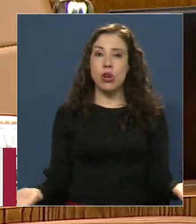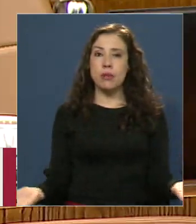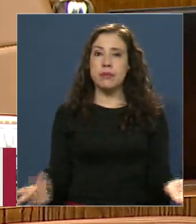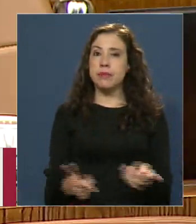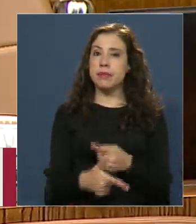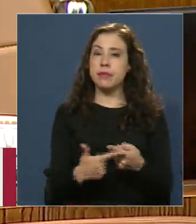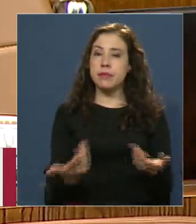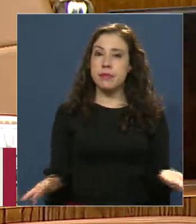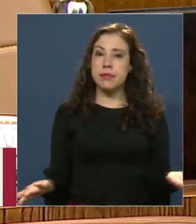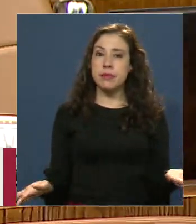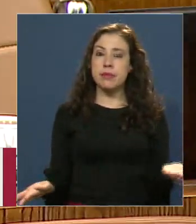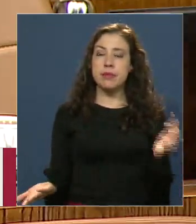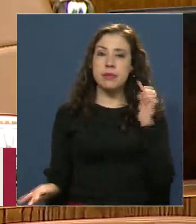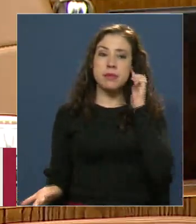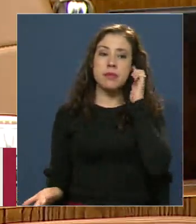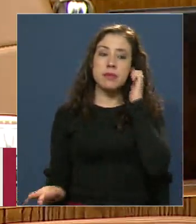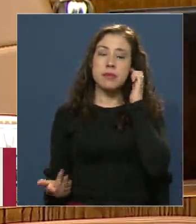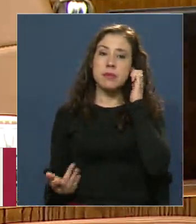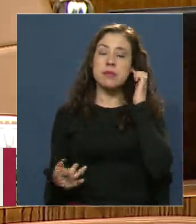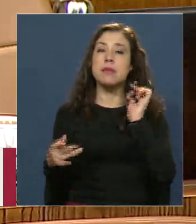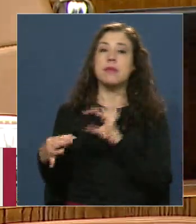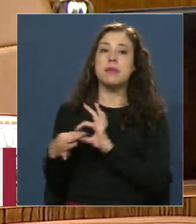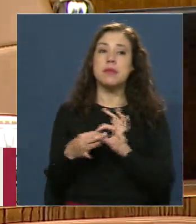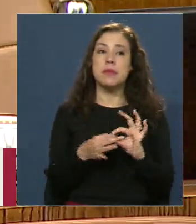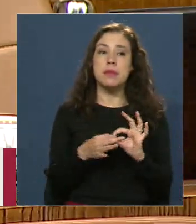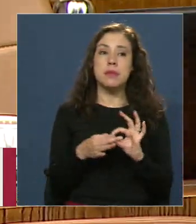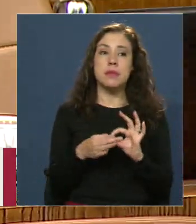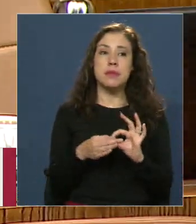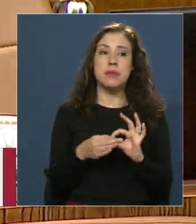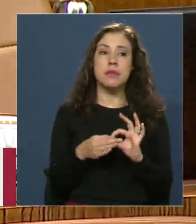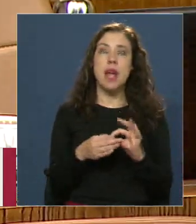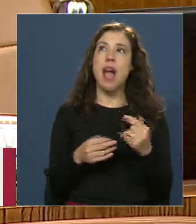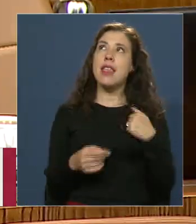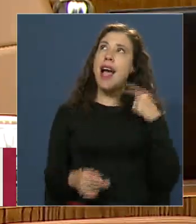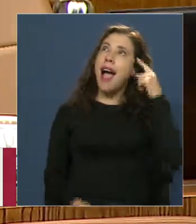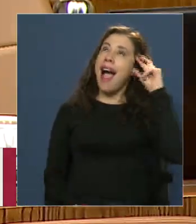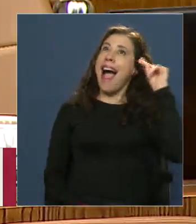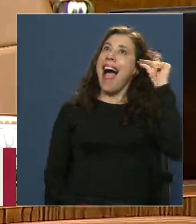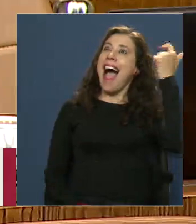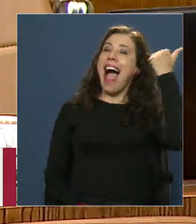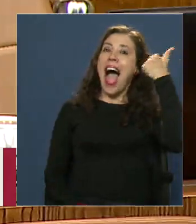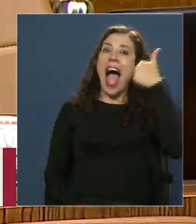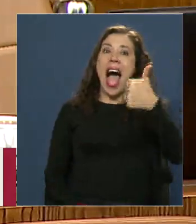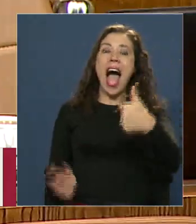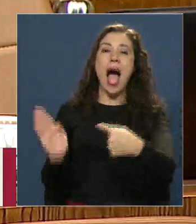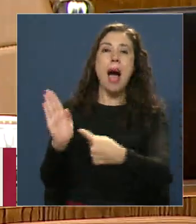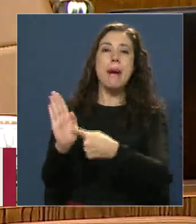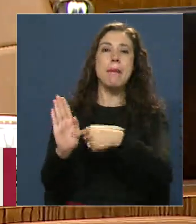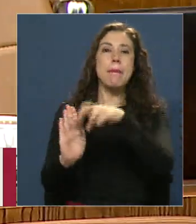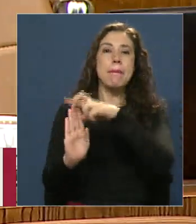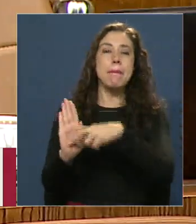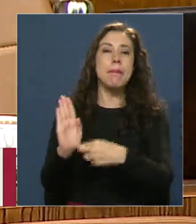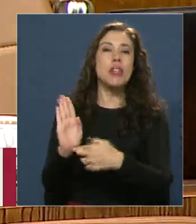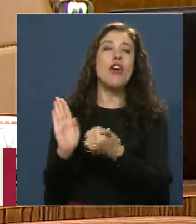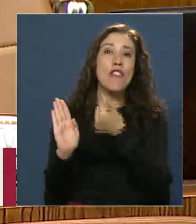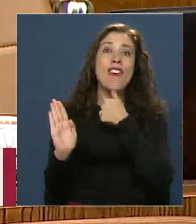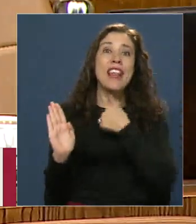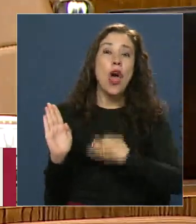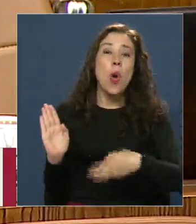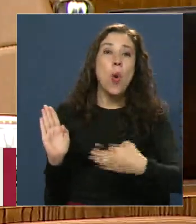entonces, por esa razón, dije, perfecto, aquí está, este es el proyecto que hacía